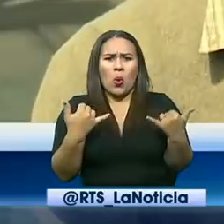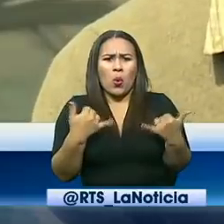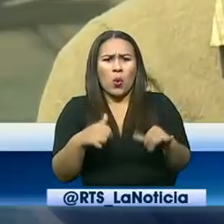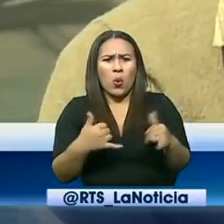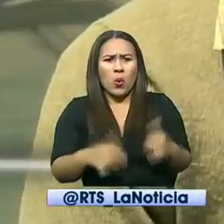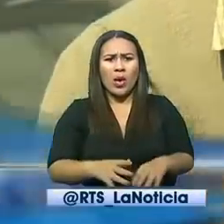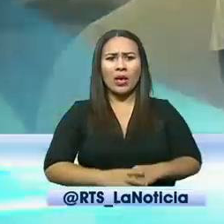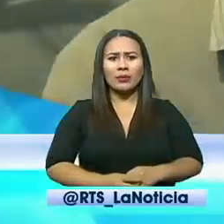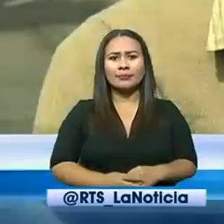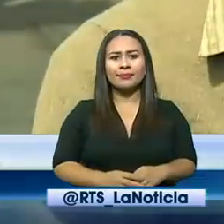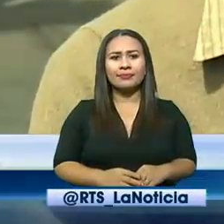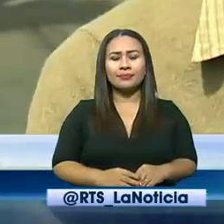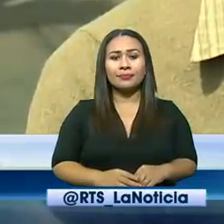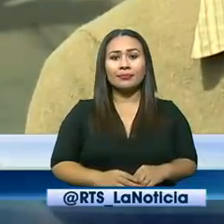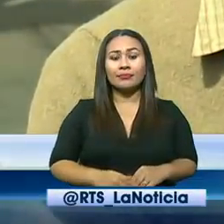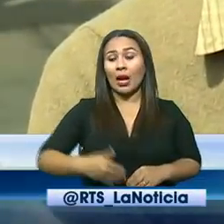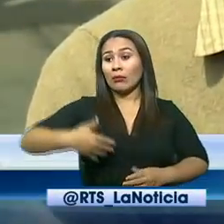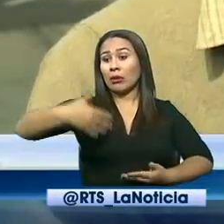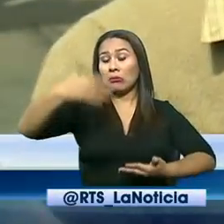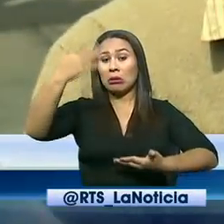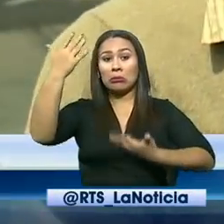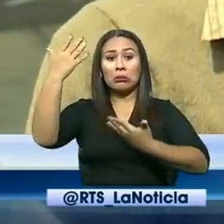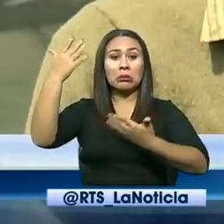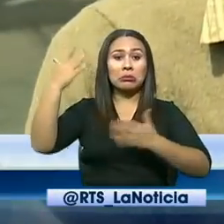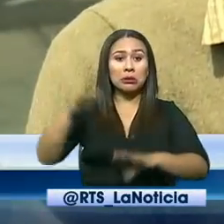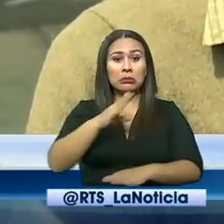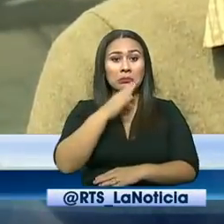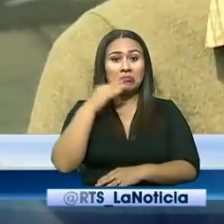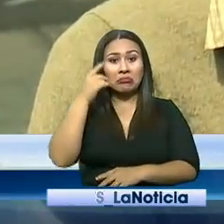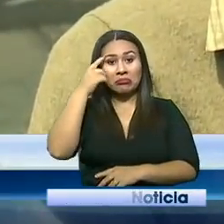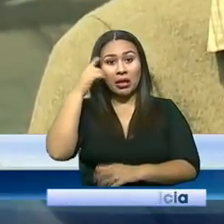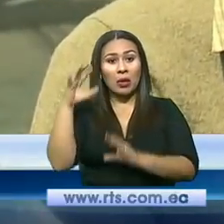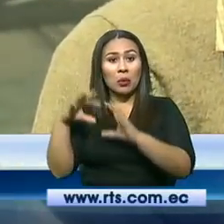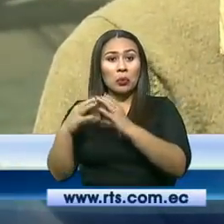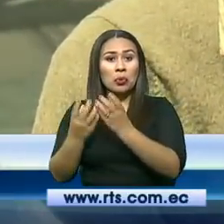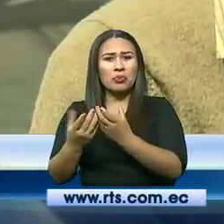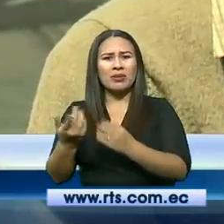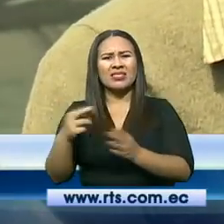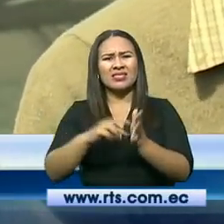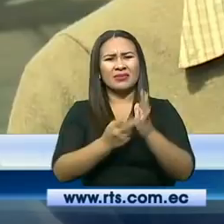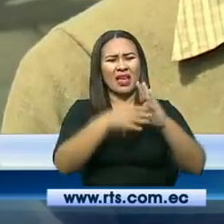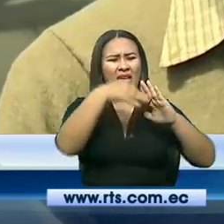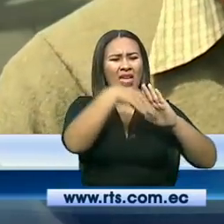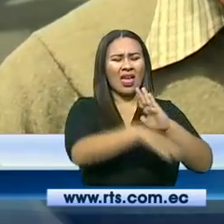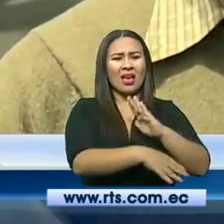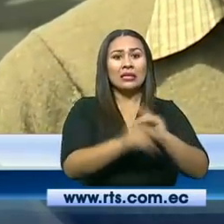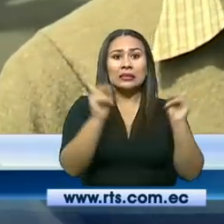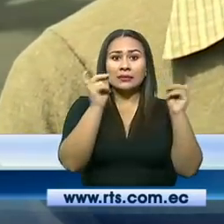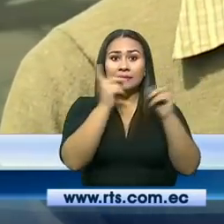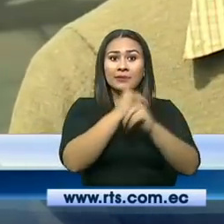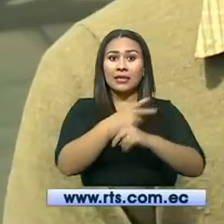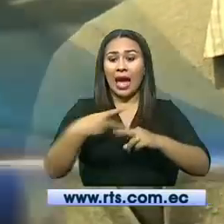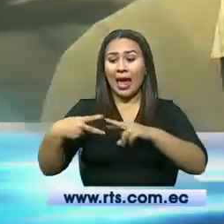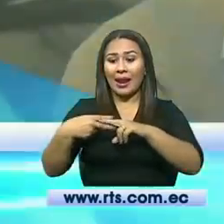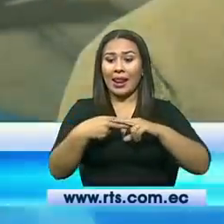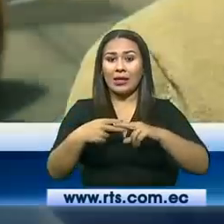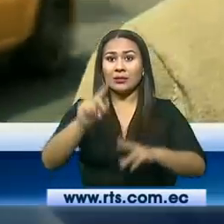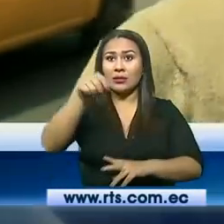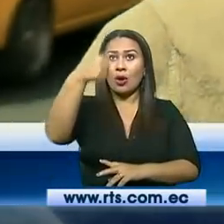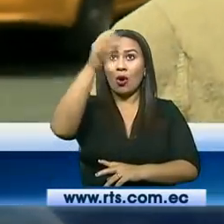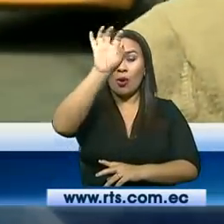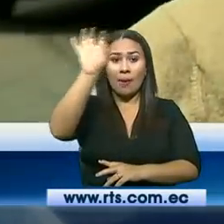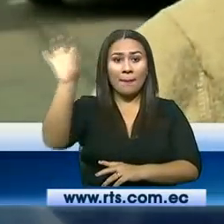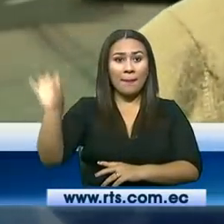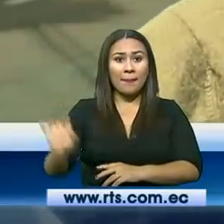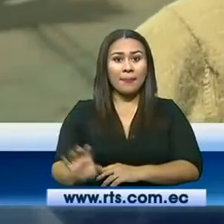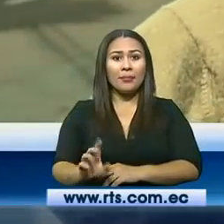hacer la diplomacia correísta, lo único que va a hacer es deteriorar aún más las ya deterioradas relaciones con el Reino Unido y